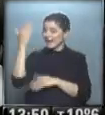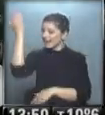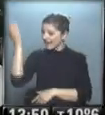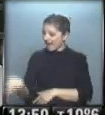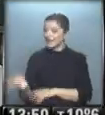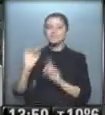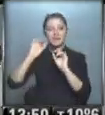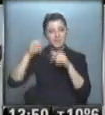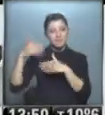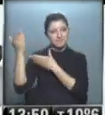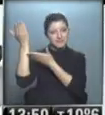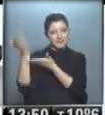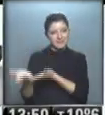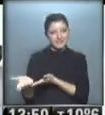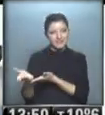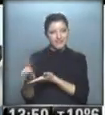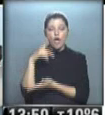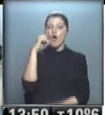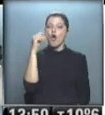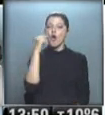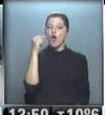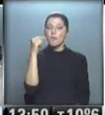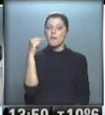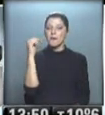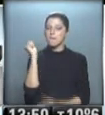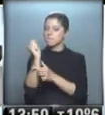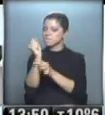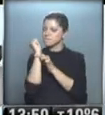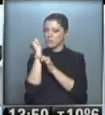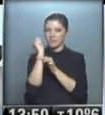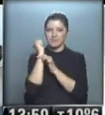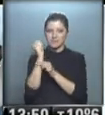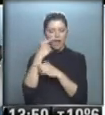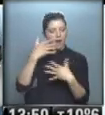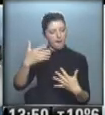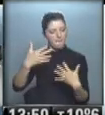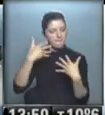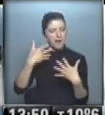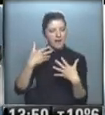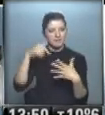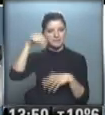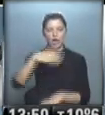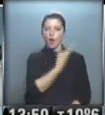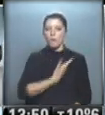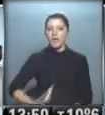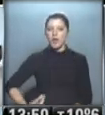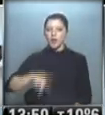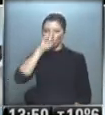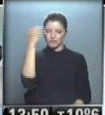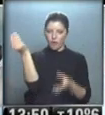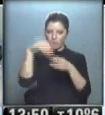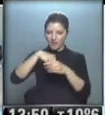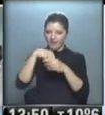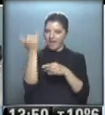derecha a uno de los hombres más probos y capaces que tiene el gobierno nacional